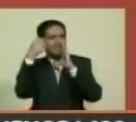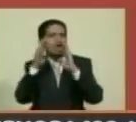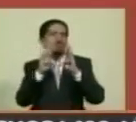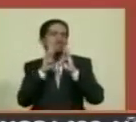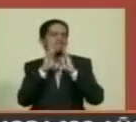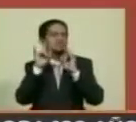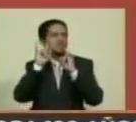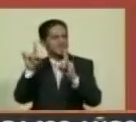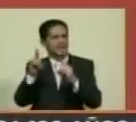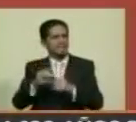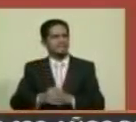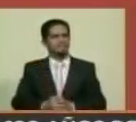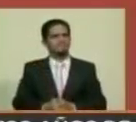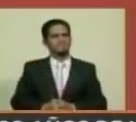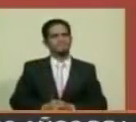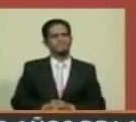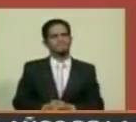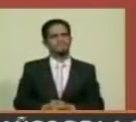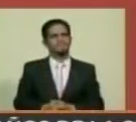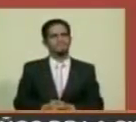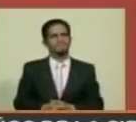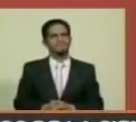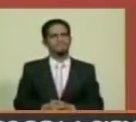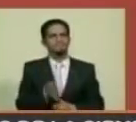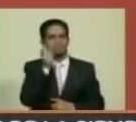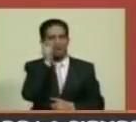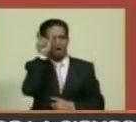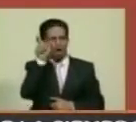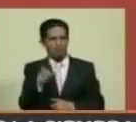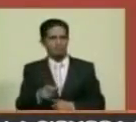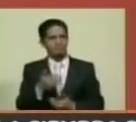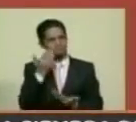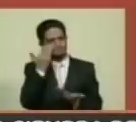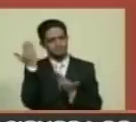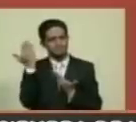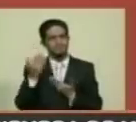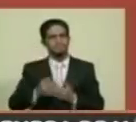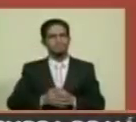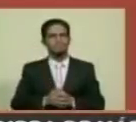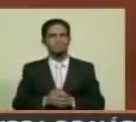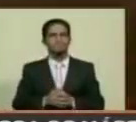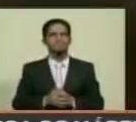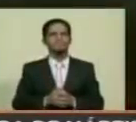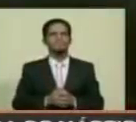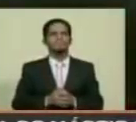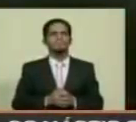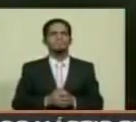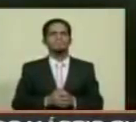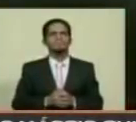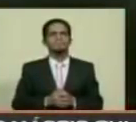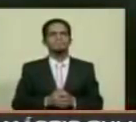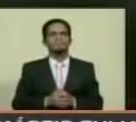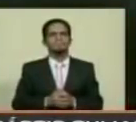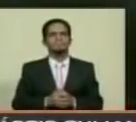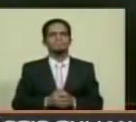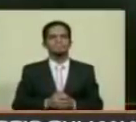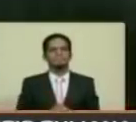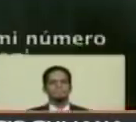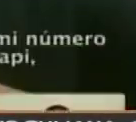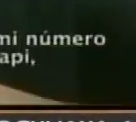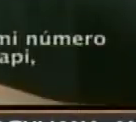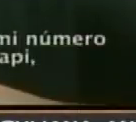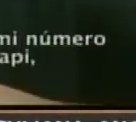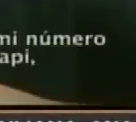señor Osvaldo Gabriel Castillo Lunar, alias El Capi. Adelante, video. Mi nombre es Osvaldo Castillo,